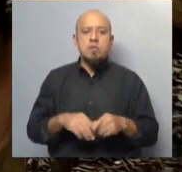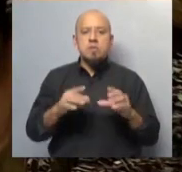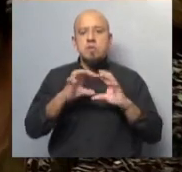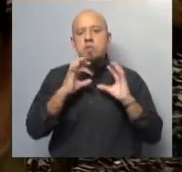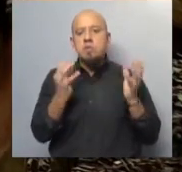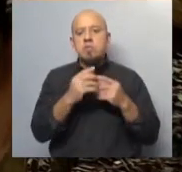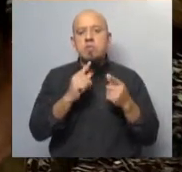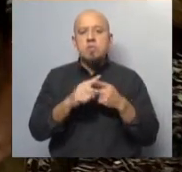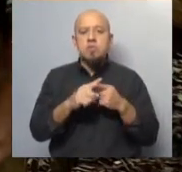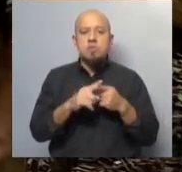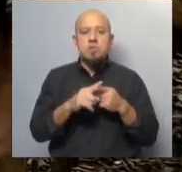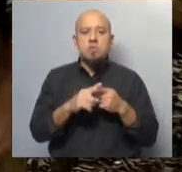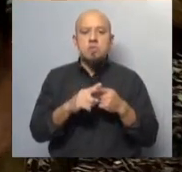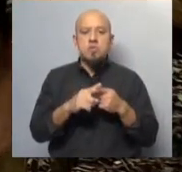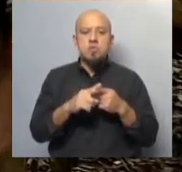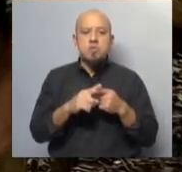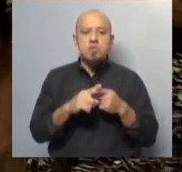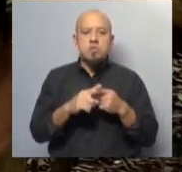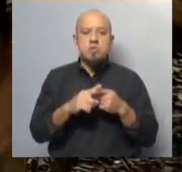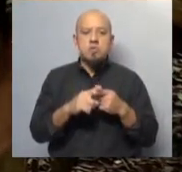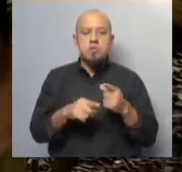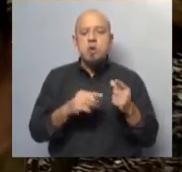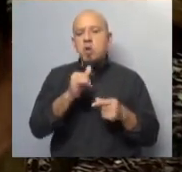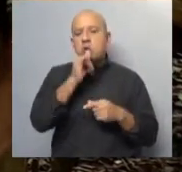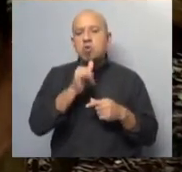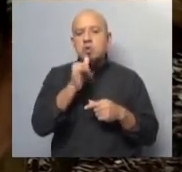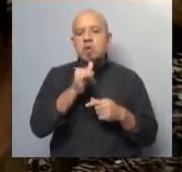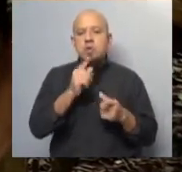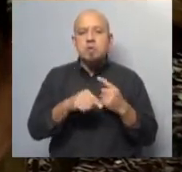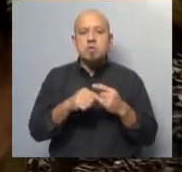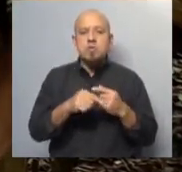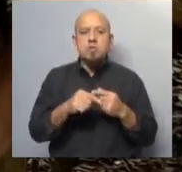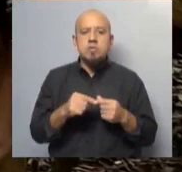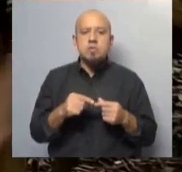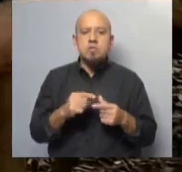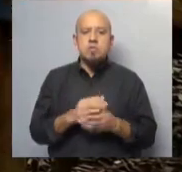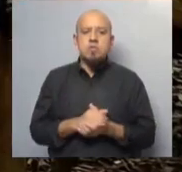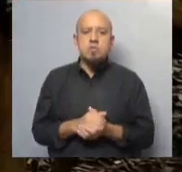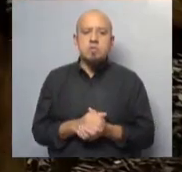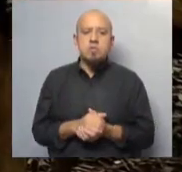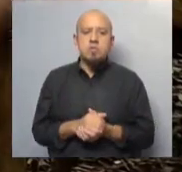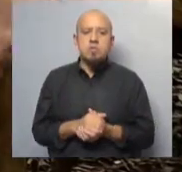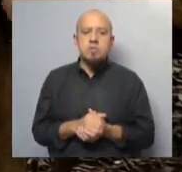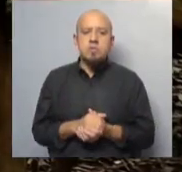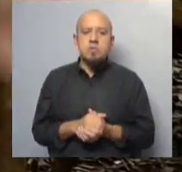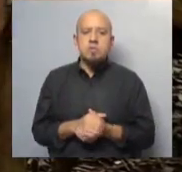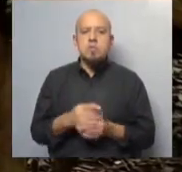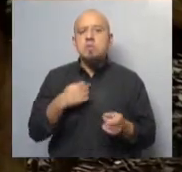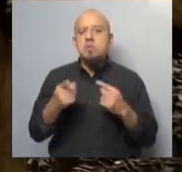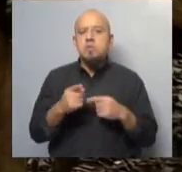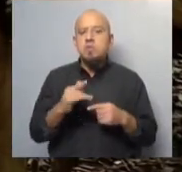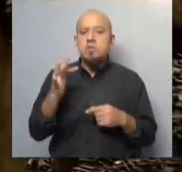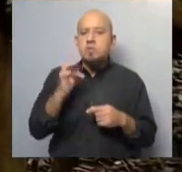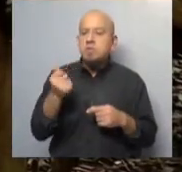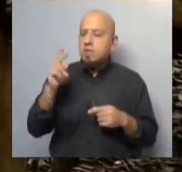funga. Dicho bien, ¿verdad? Bien, perfecto. Contanos esa parte de Ale Sequeira. Bien, bueno, yo soy gran fan tuyo, Pablito. Ah, hay que empezar por